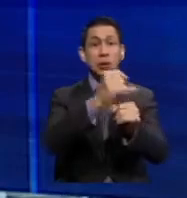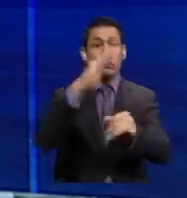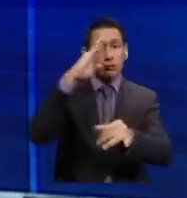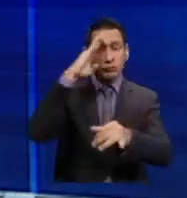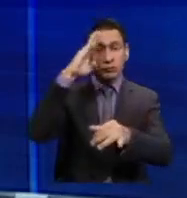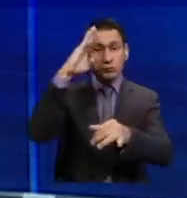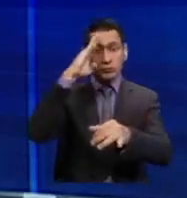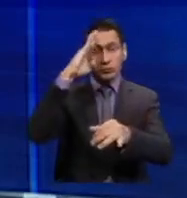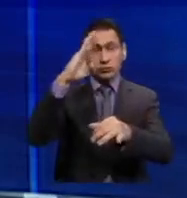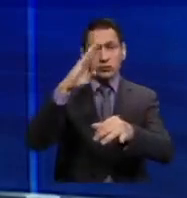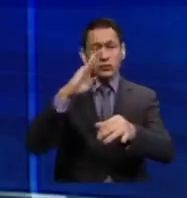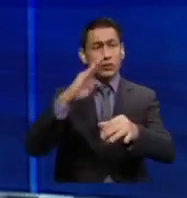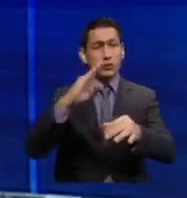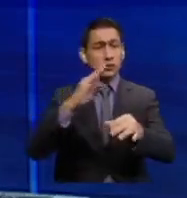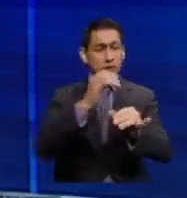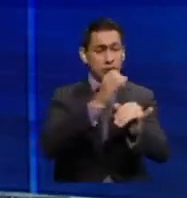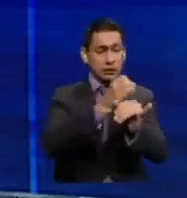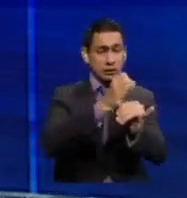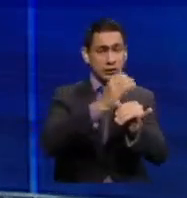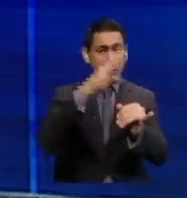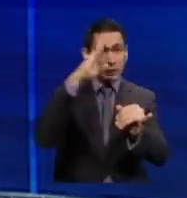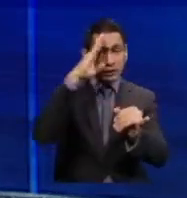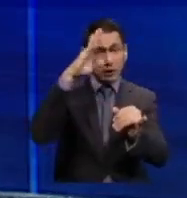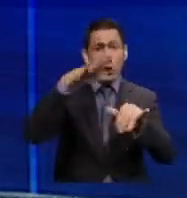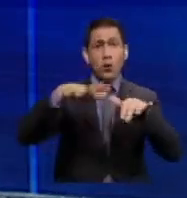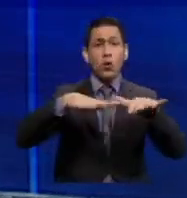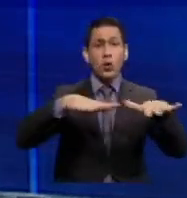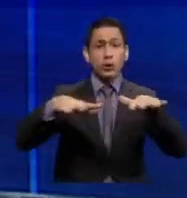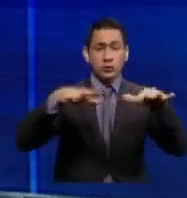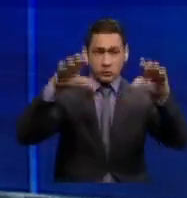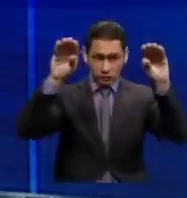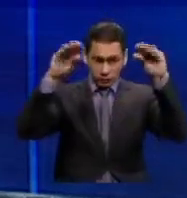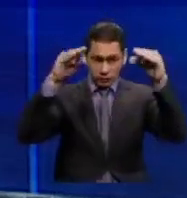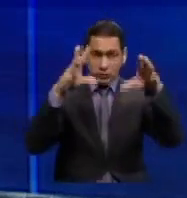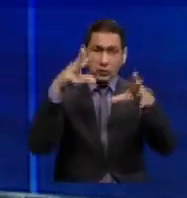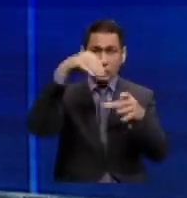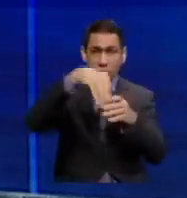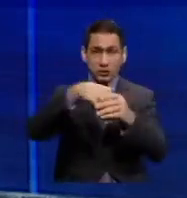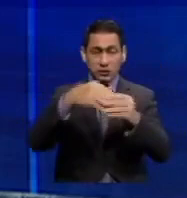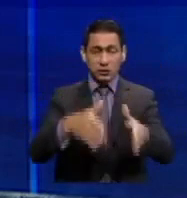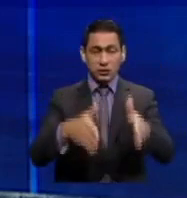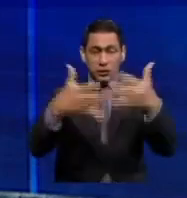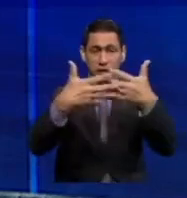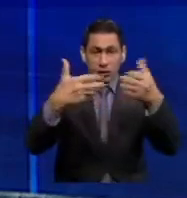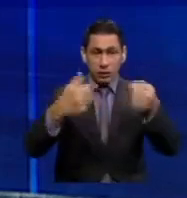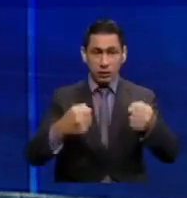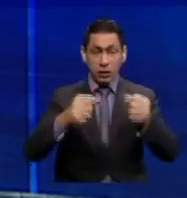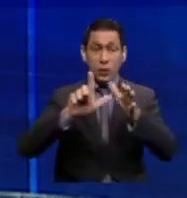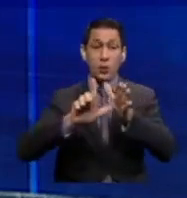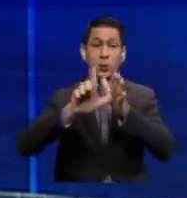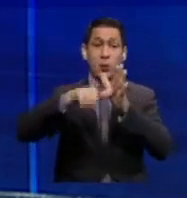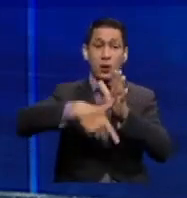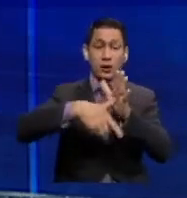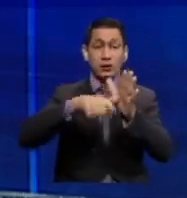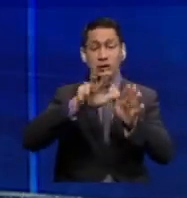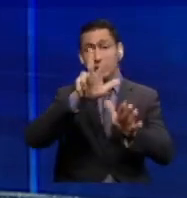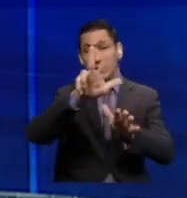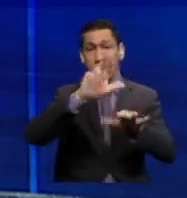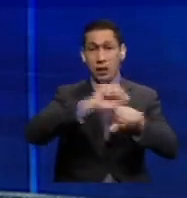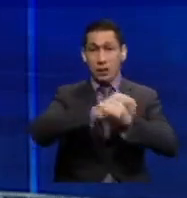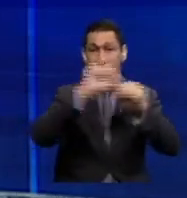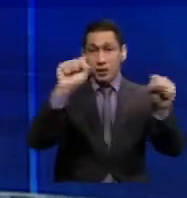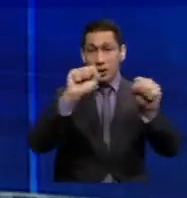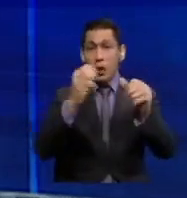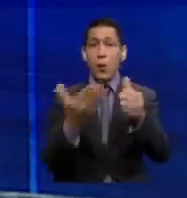que controla el monitoreo de cámaras al interior de las cárceles. Ahora se da un segundo atentado a las 3 de la mañana,